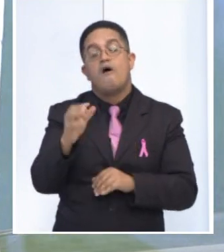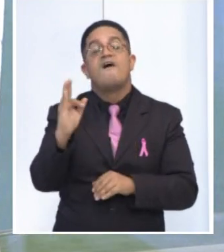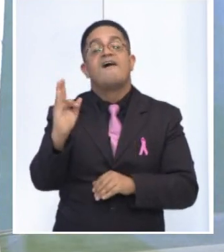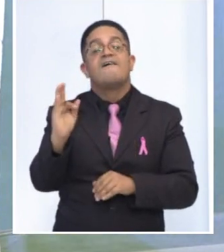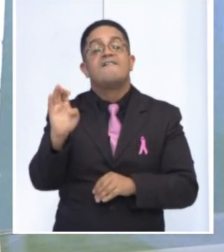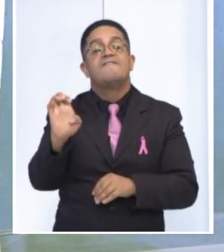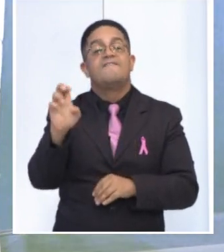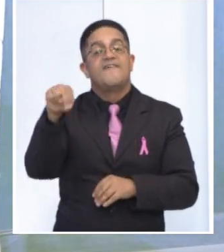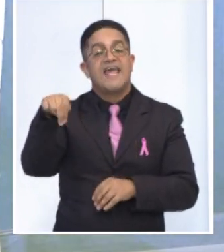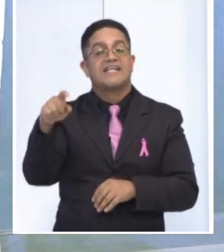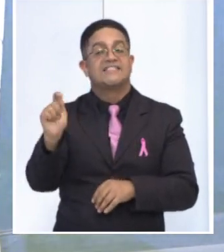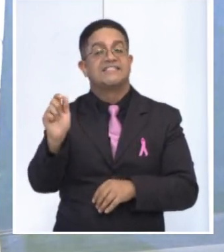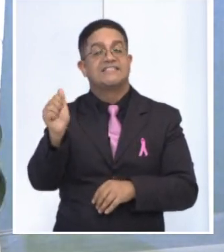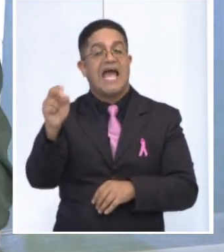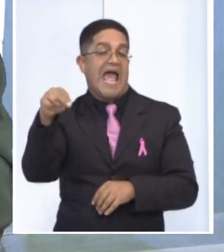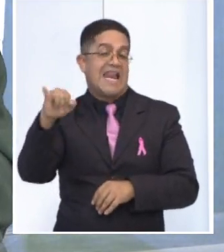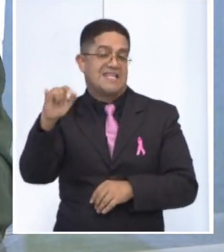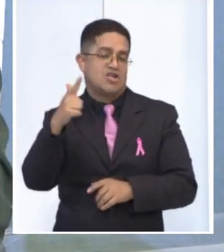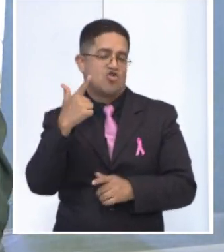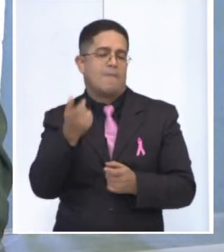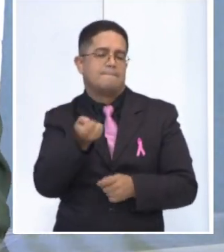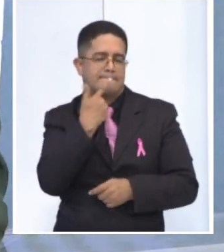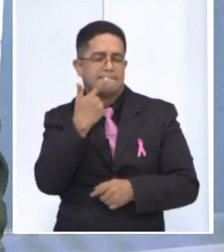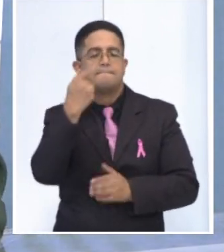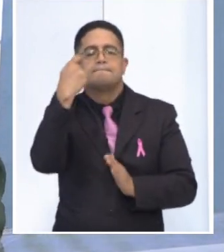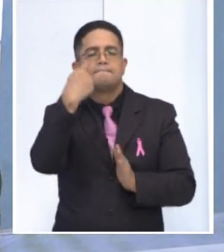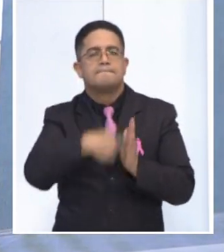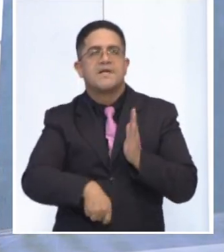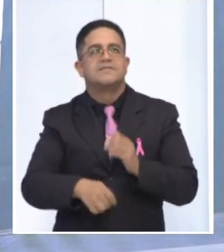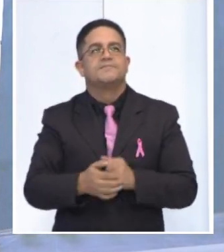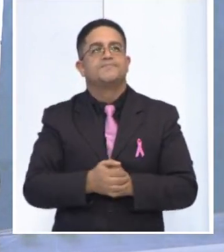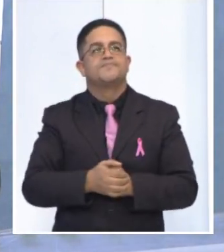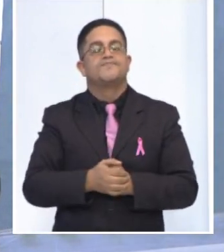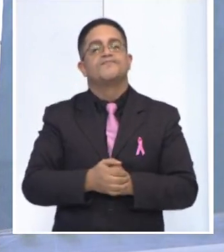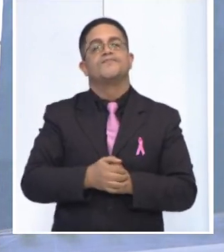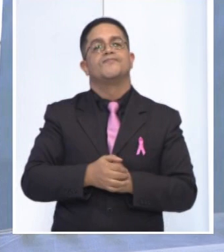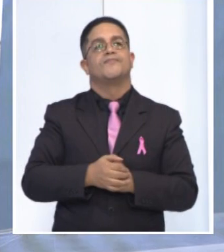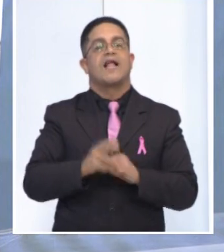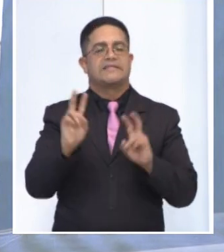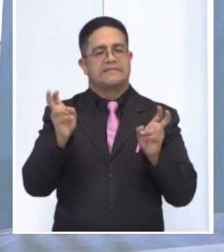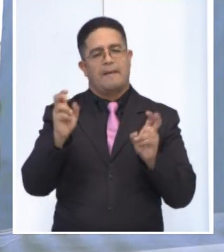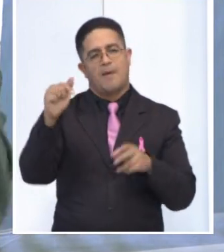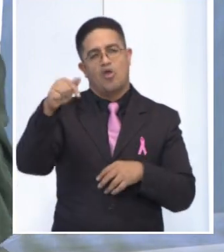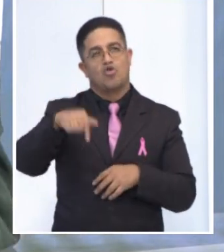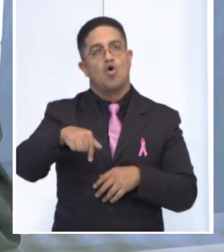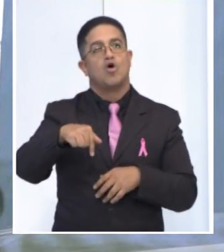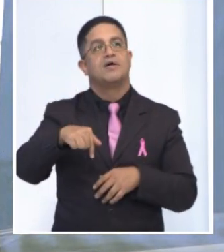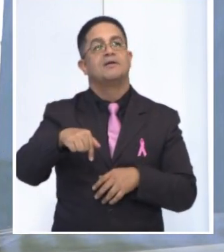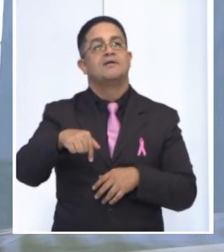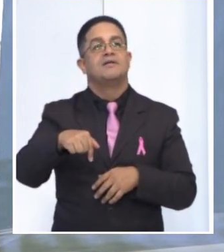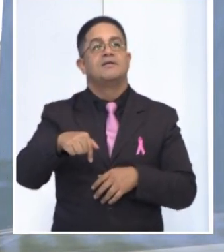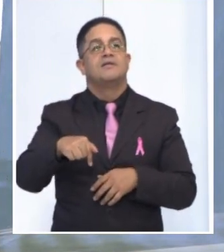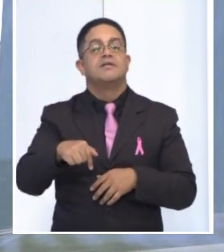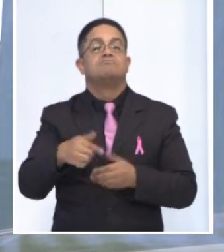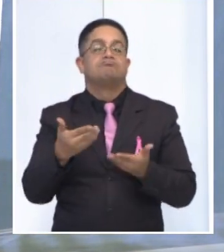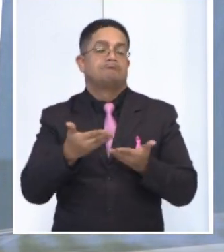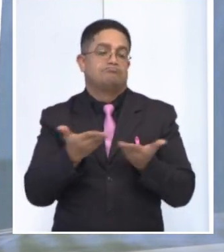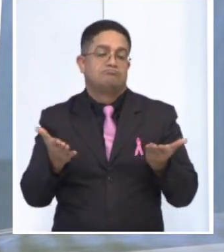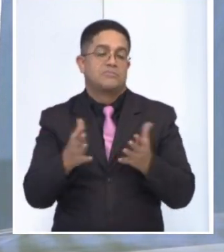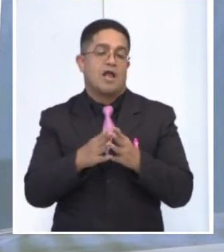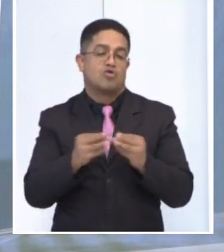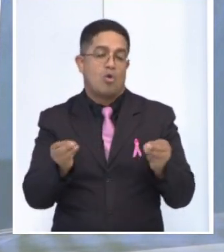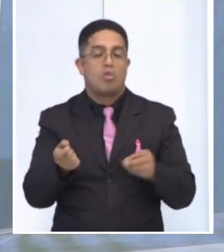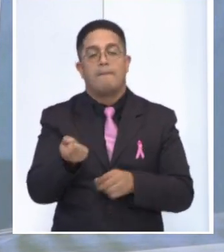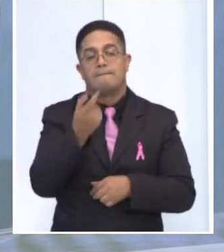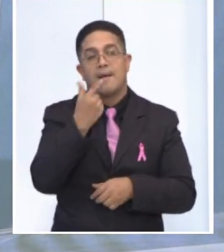las sustancias ilícitas y también alucinógenas. Fentanilo, el tema principal, pero esto se aplica para todo tipo de